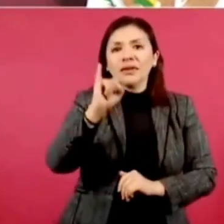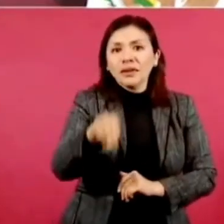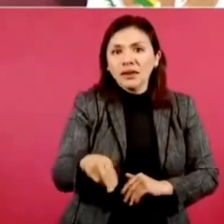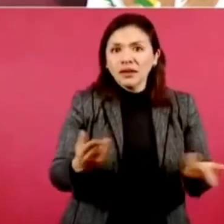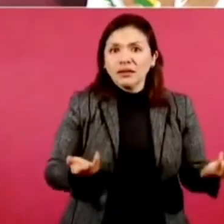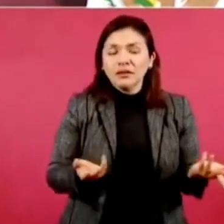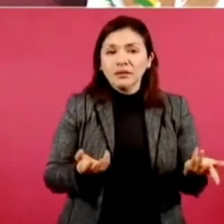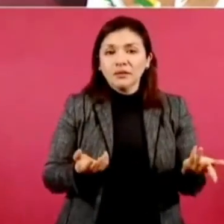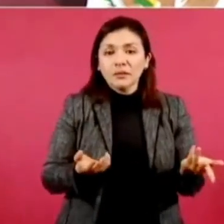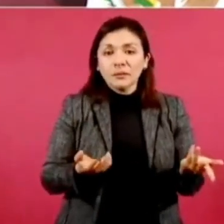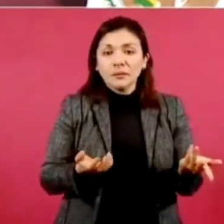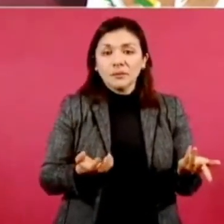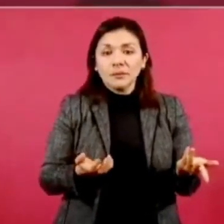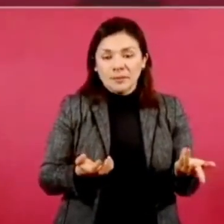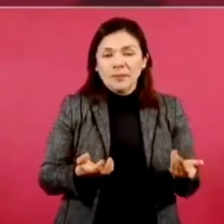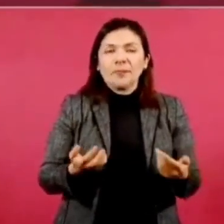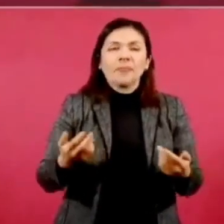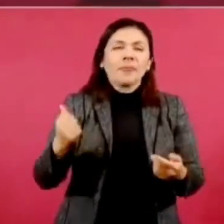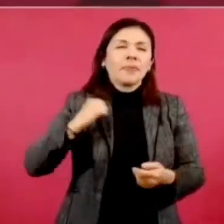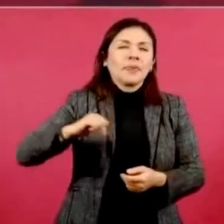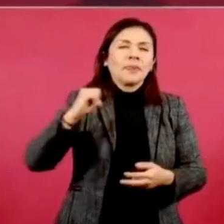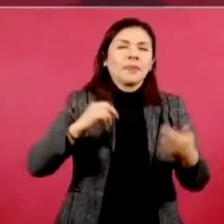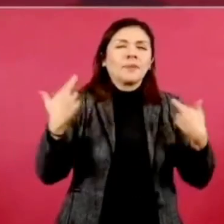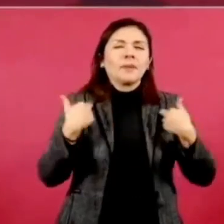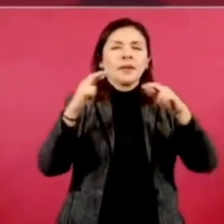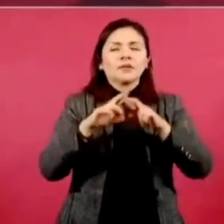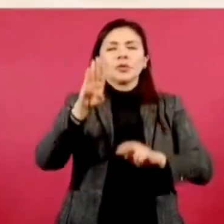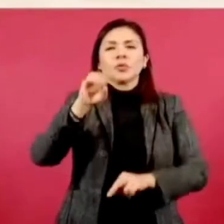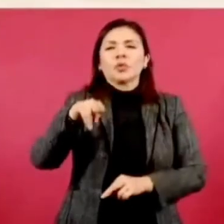Decía el maestro Bonfil,